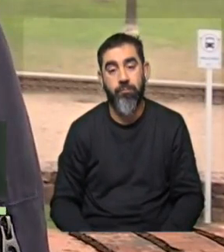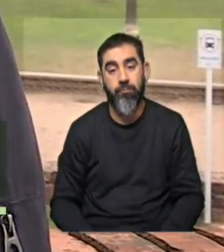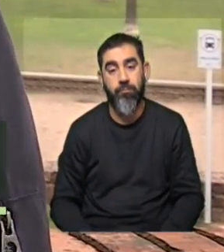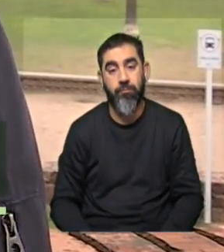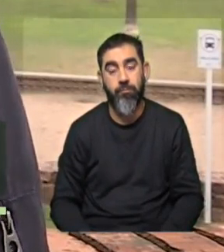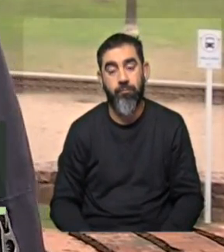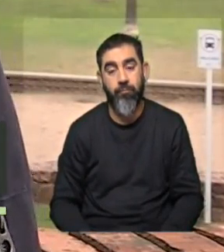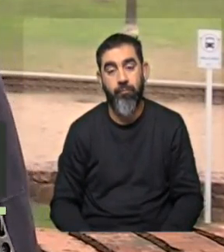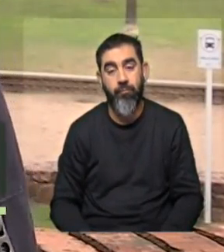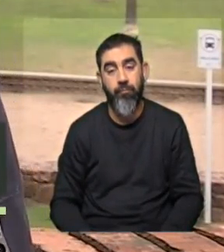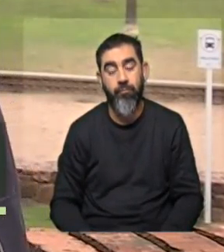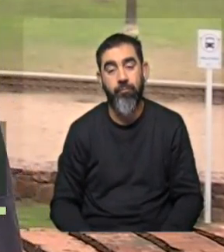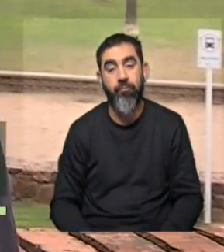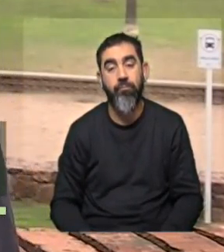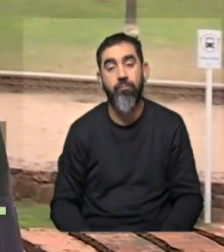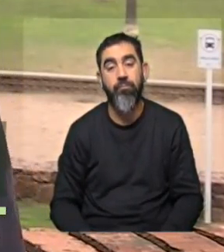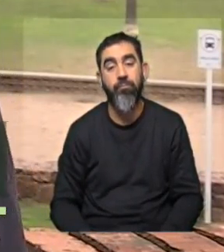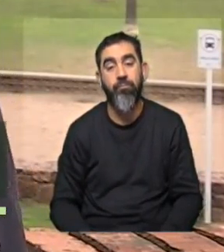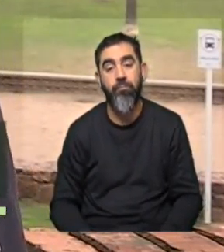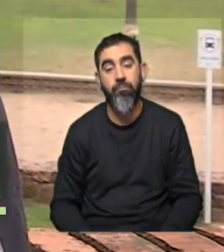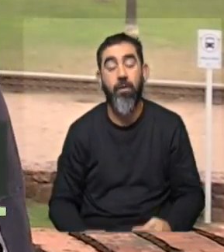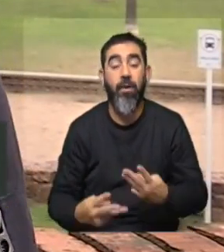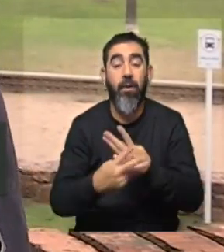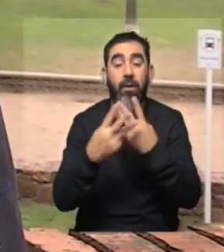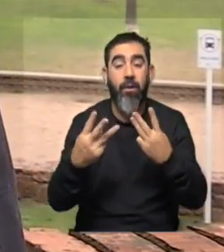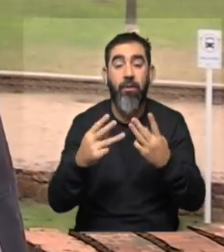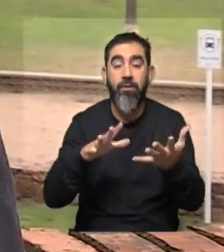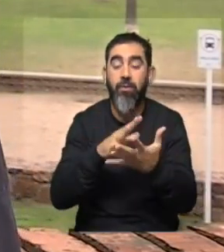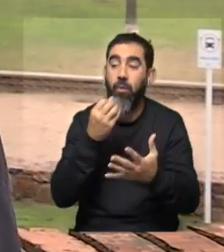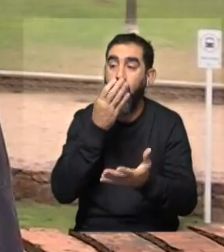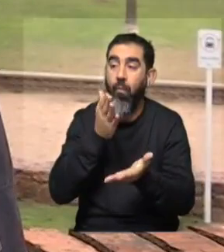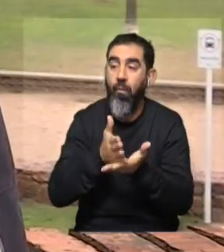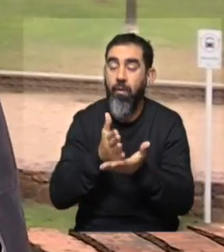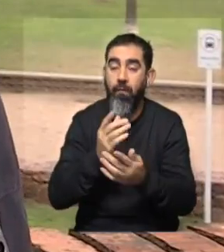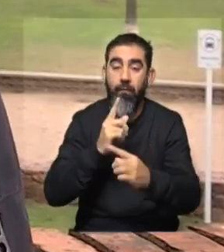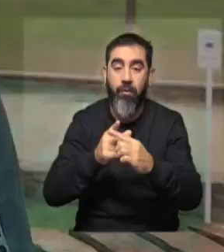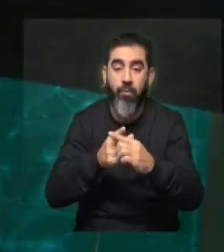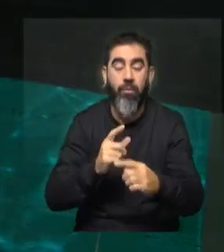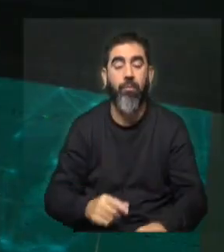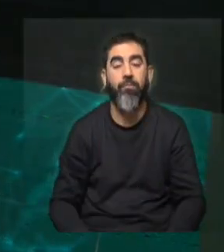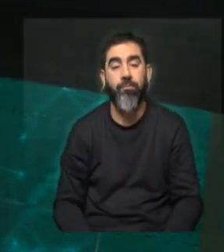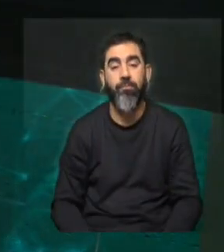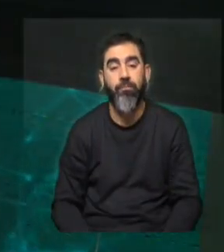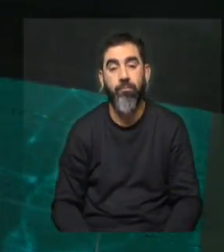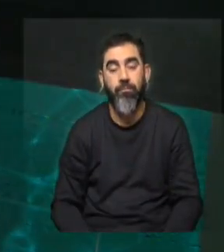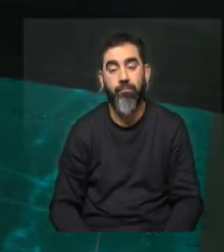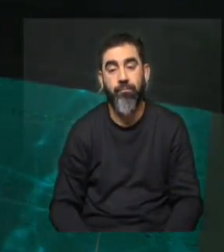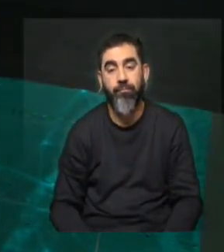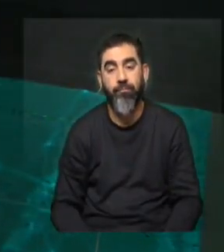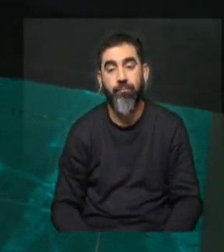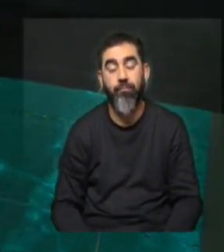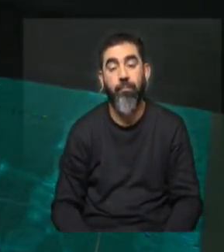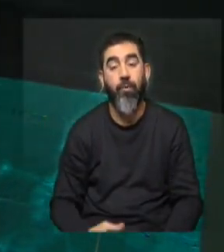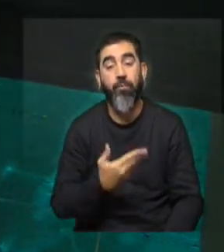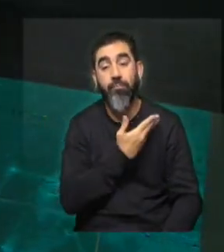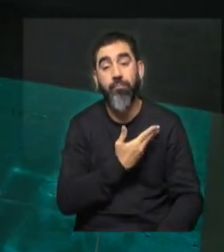que le permitió aprovechar ese contexto Así que en general han tenido un contexto favorable bueno el